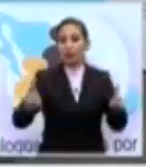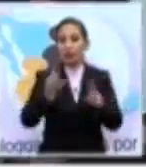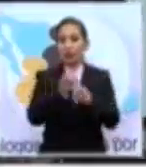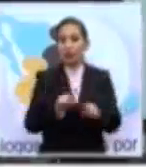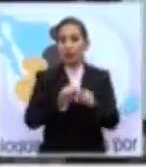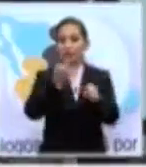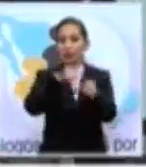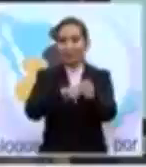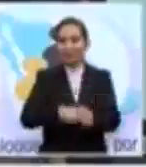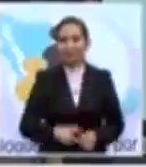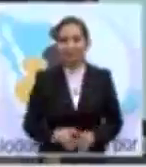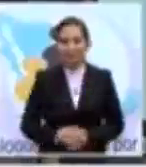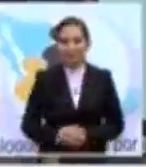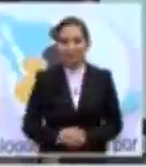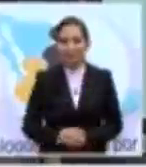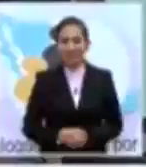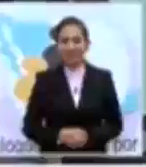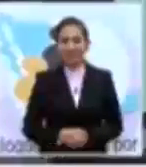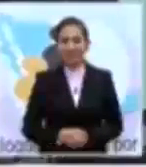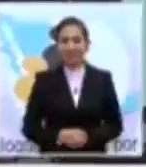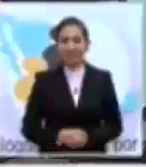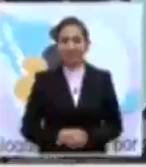Social.